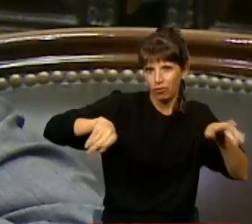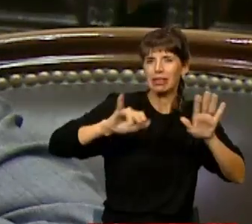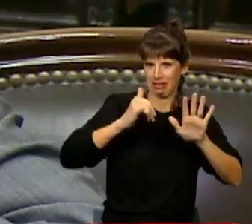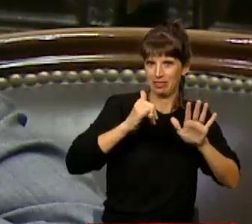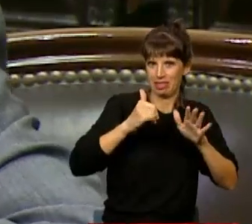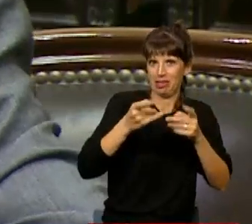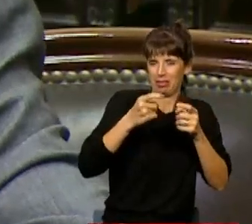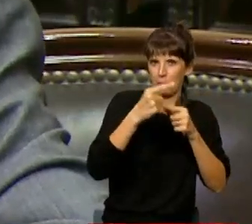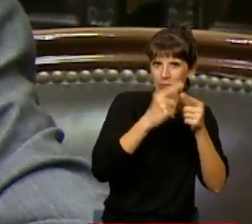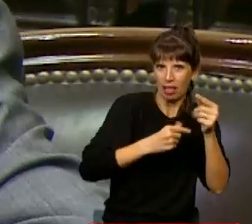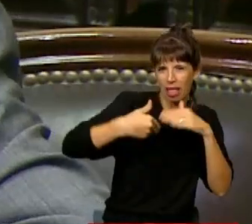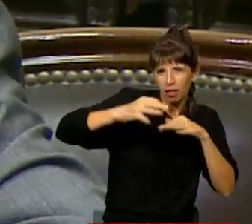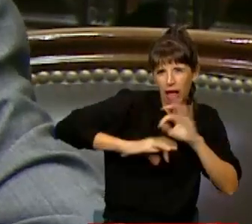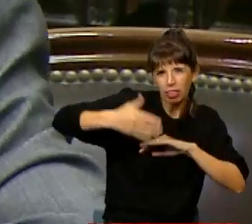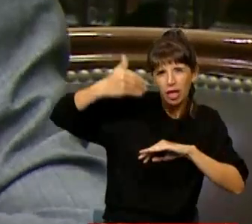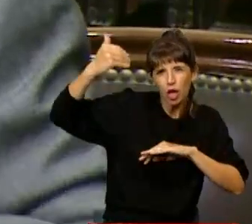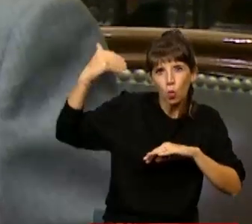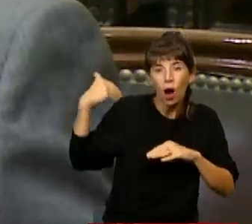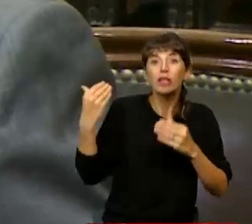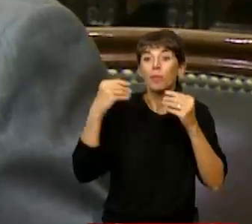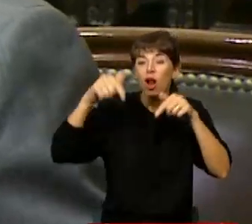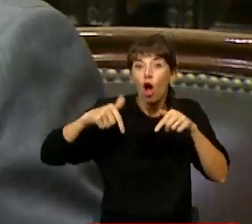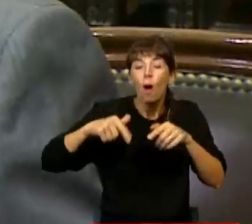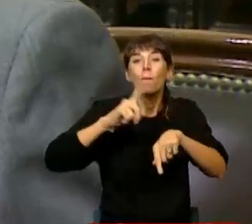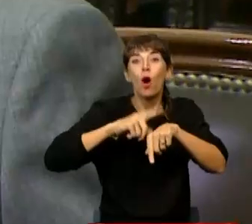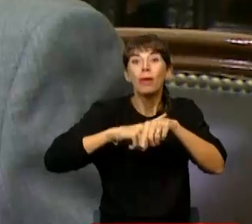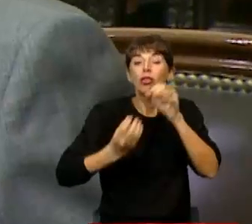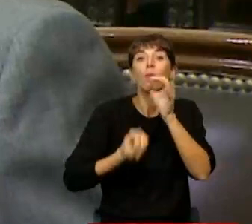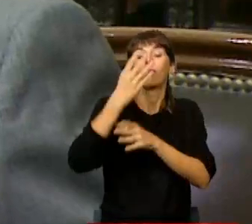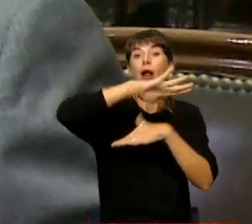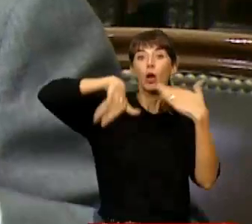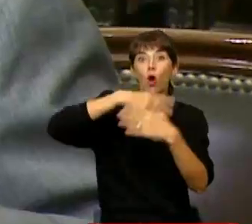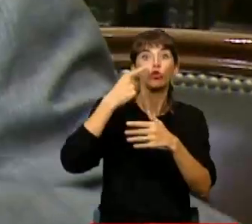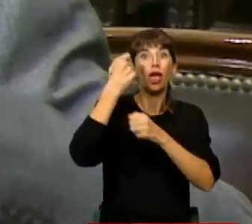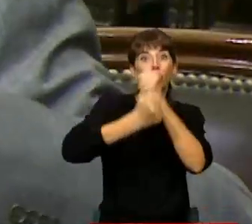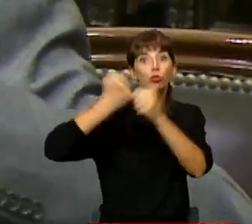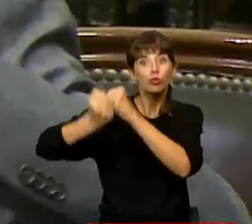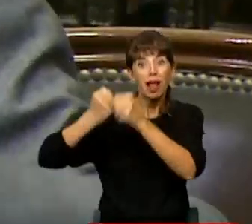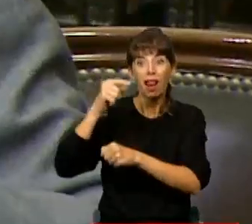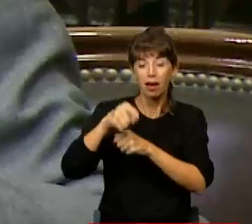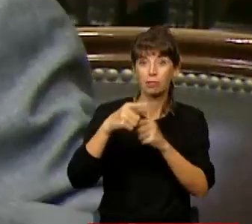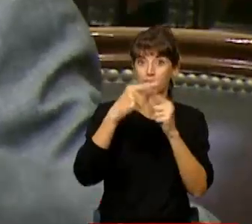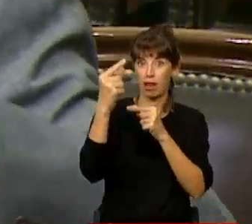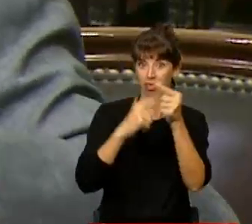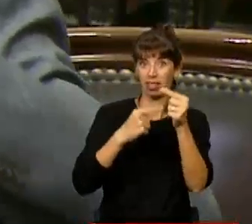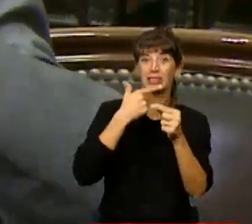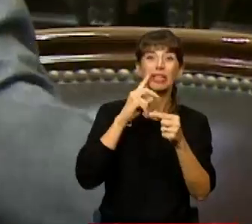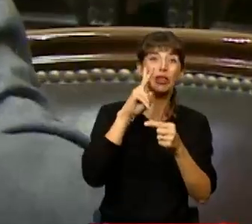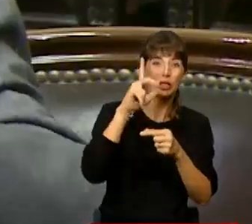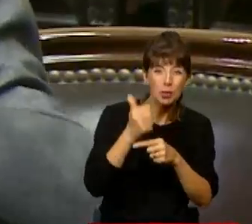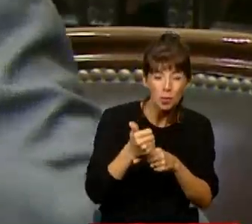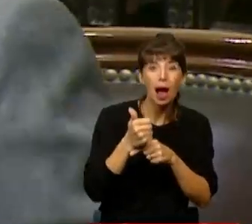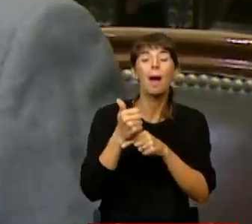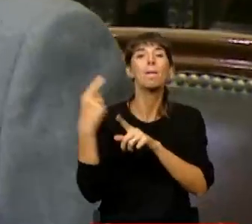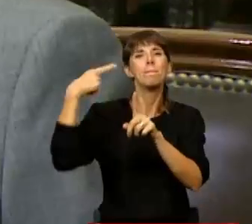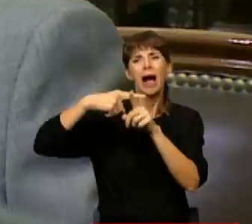industrial, esta planta, que es el cannabis sativa, la marihuana, junto con otra serie de plantas que después derivaron